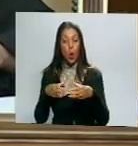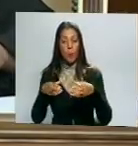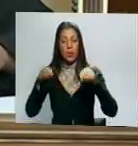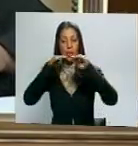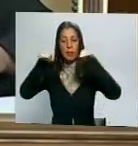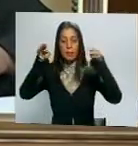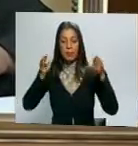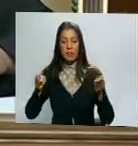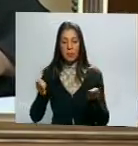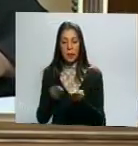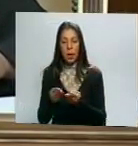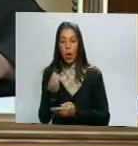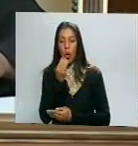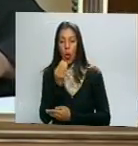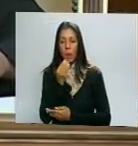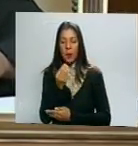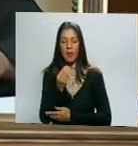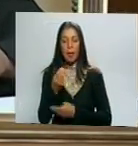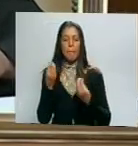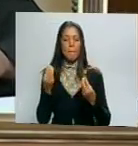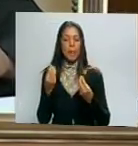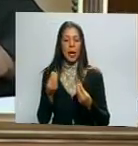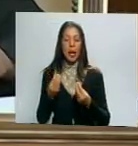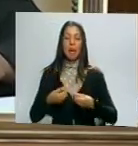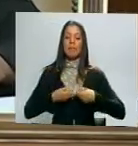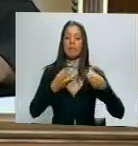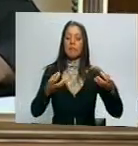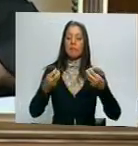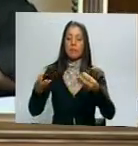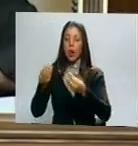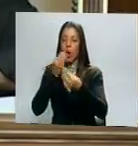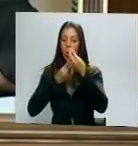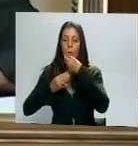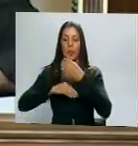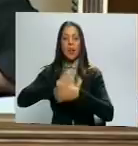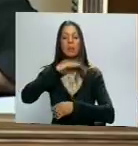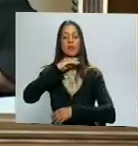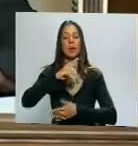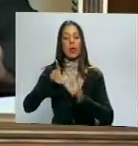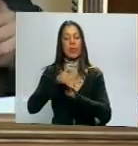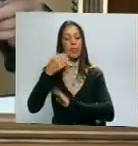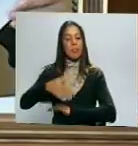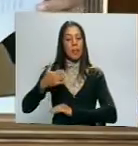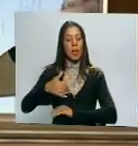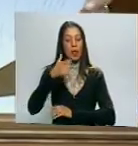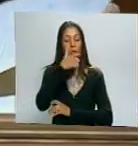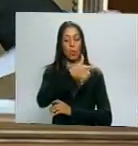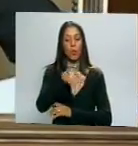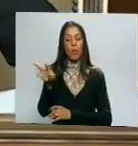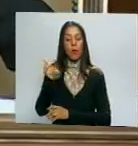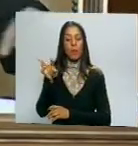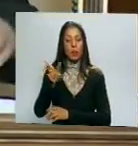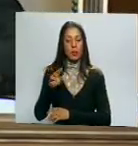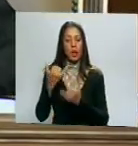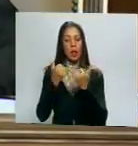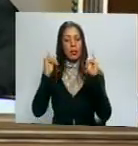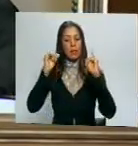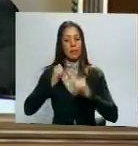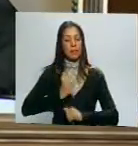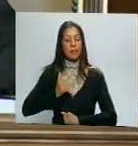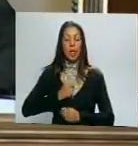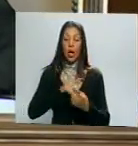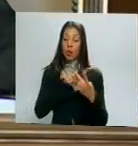Abastecimiento y Producción para garantizar el derecho a la alimentación, la soberanía y la seguridad alimentaria del pueblo venezolano.